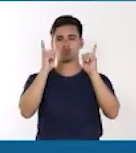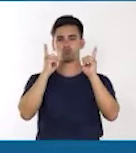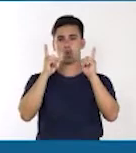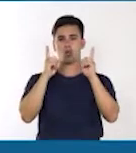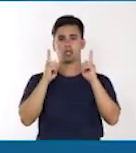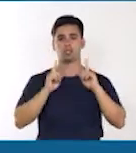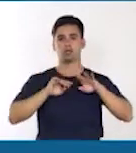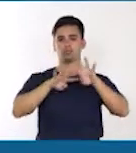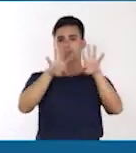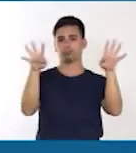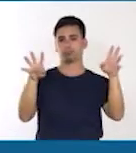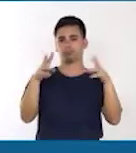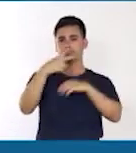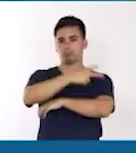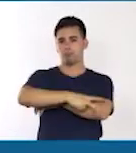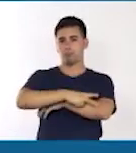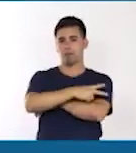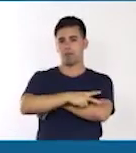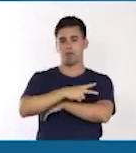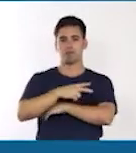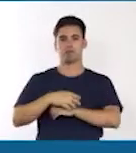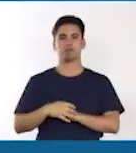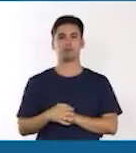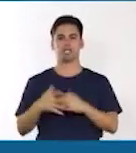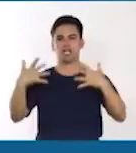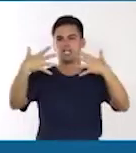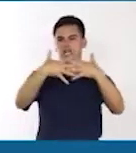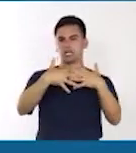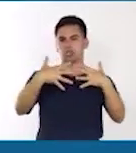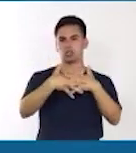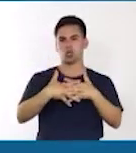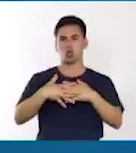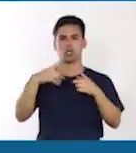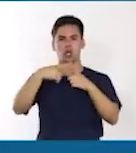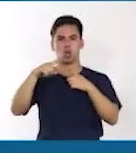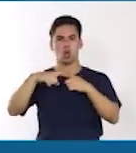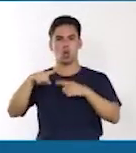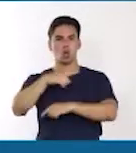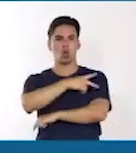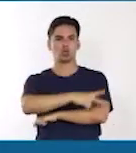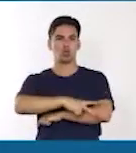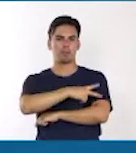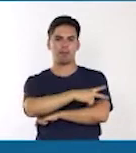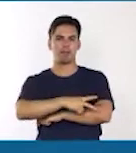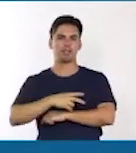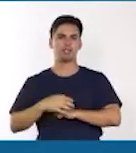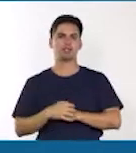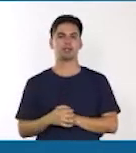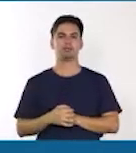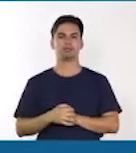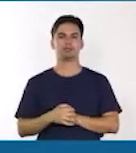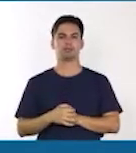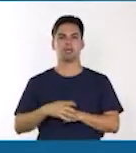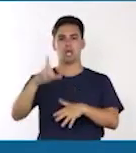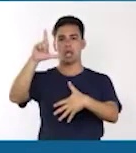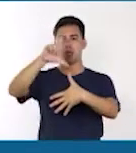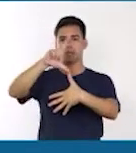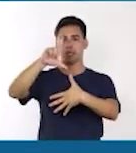de la Revolución Cubana y sus relaciones con los países del tercer mundo, América Latina y el